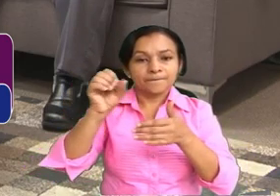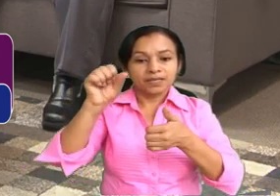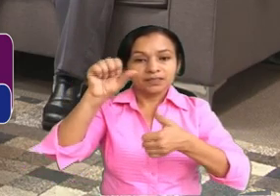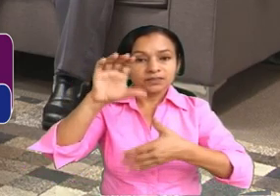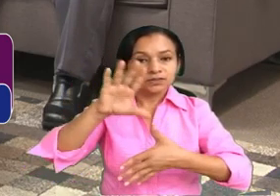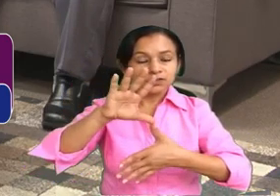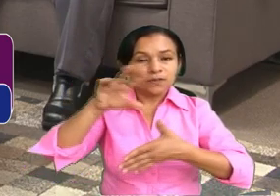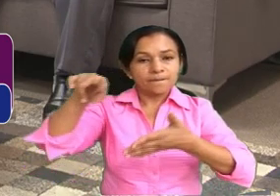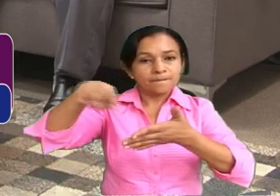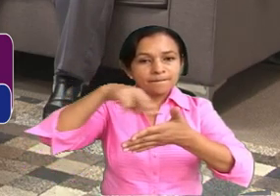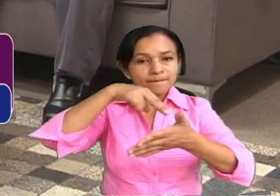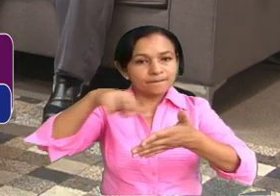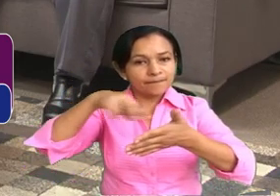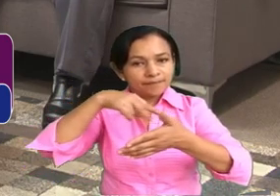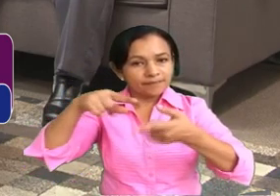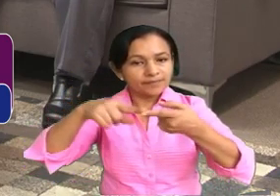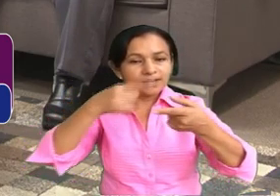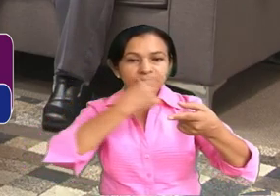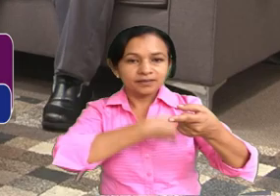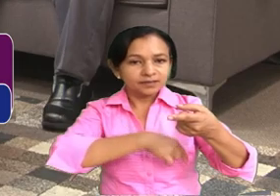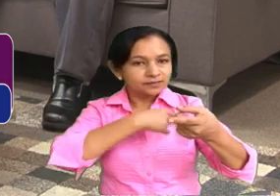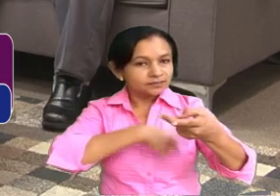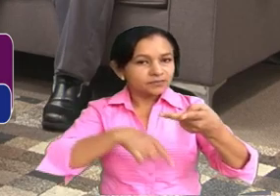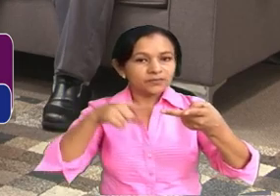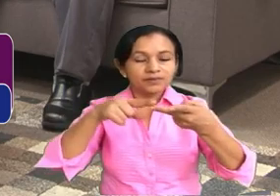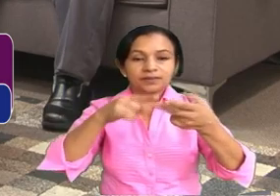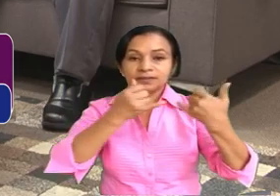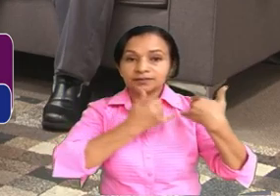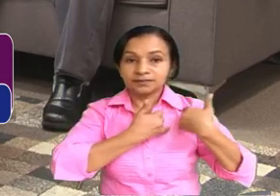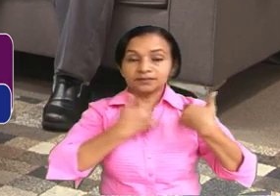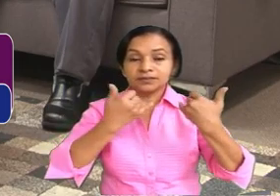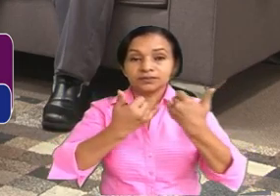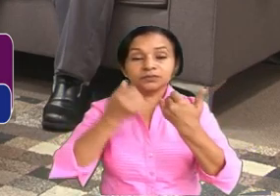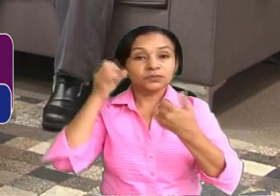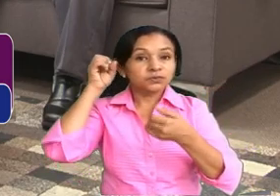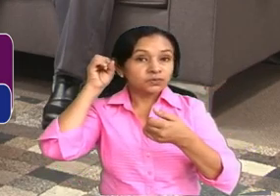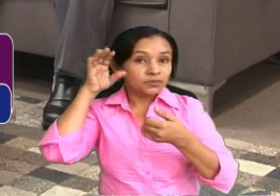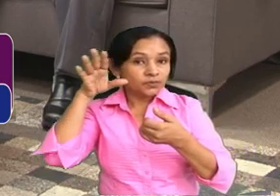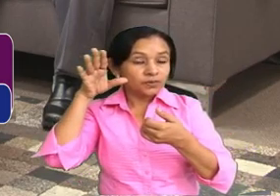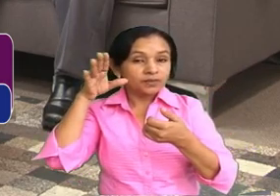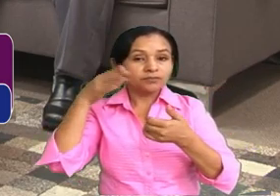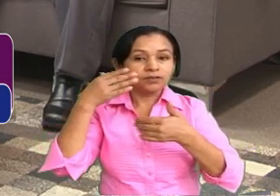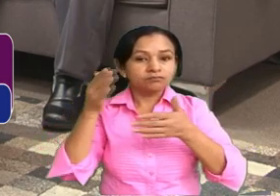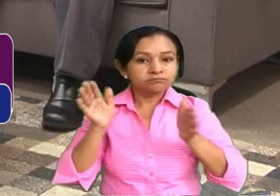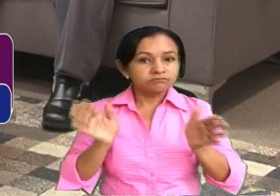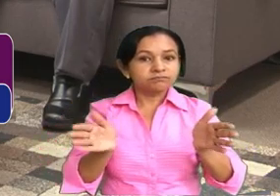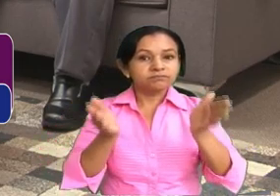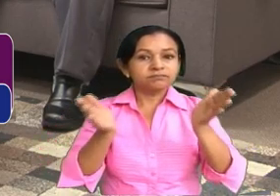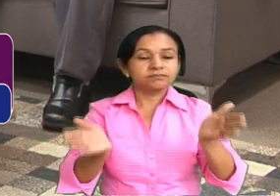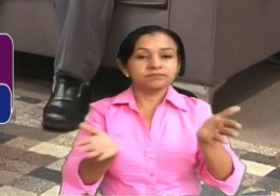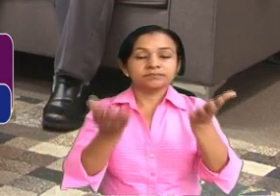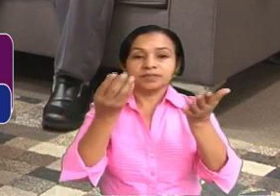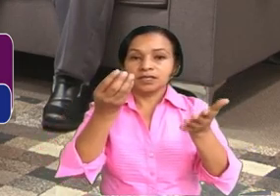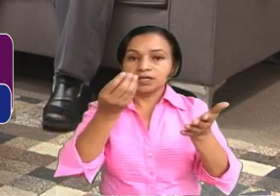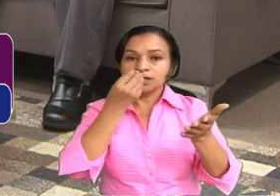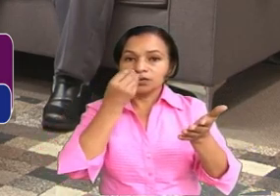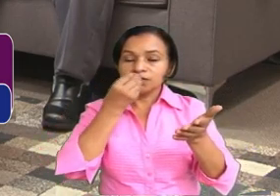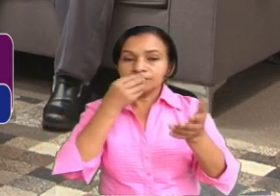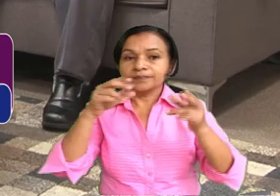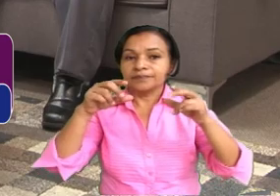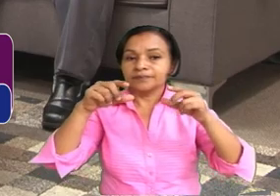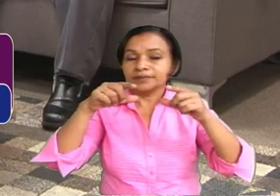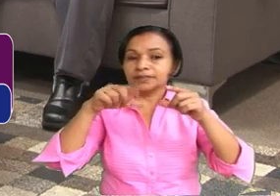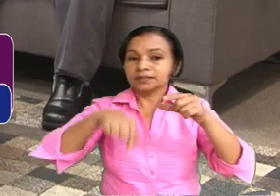bailes folclóricos dentro de las escuelas, también a través del Instituto Nicaragüense de Turismo, una promoción permanente de la gastronomía nacional,